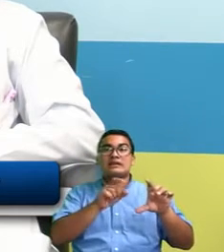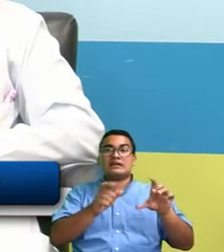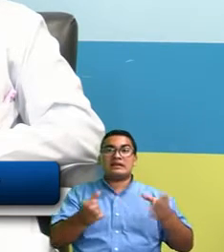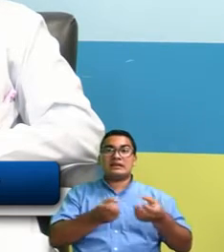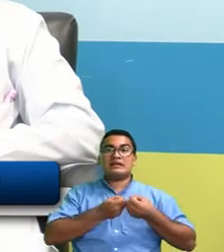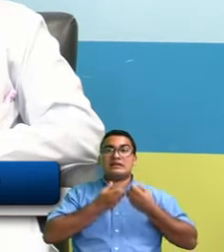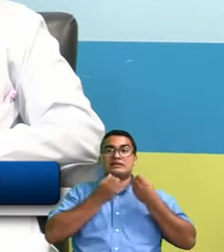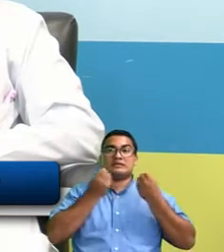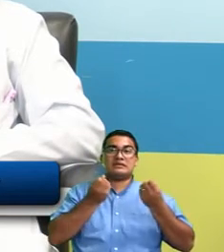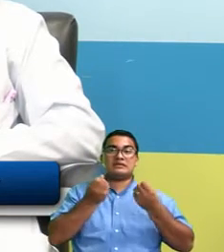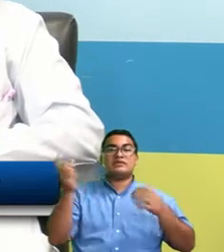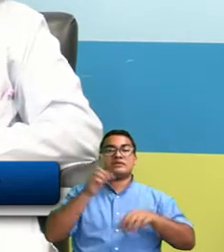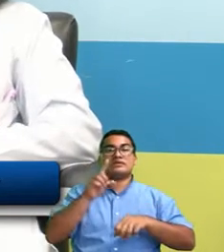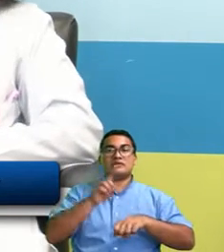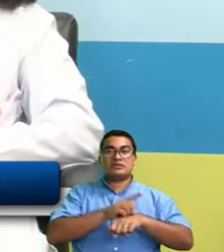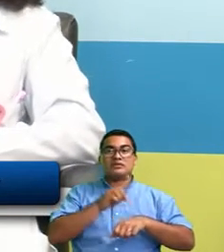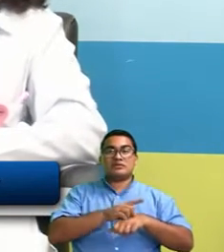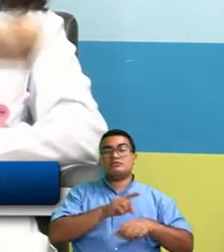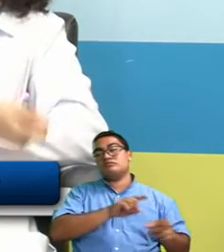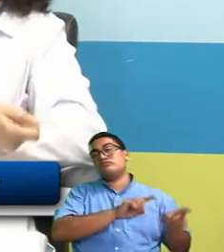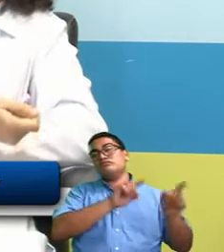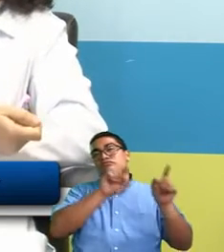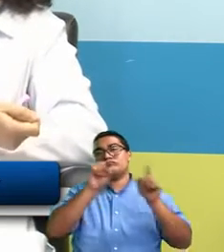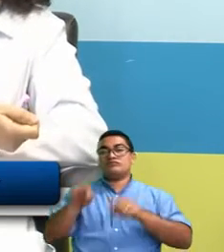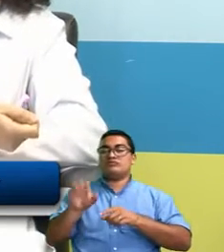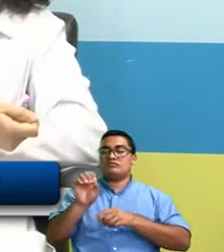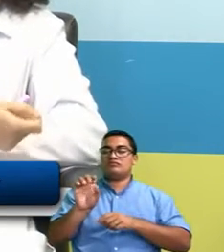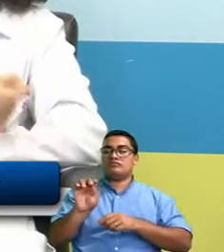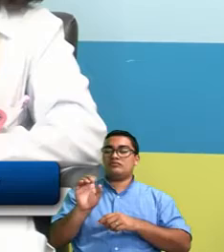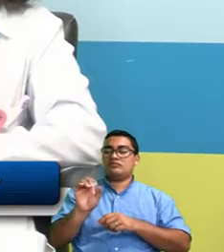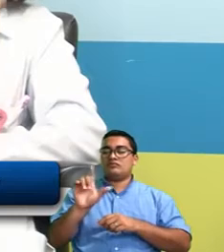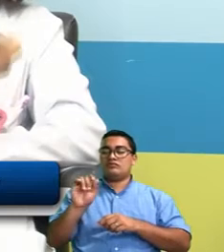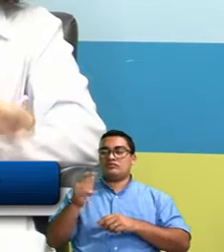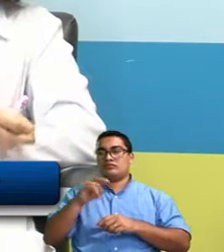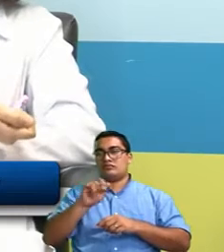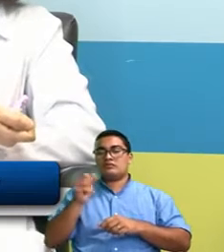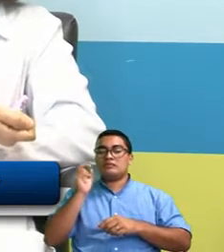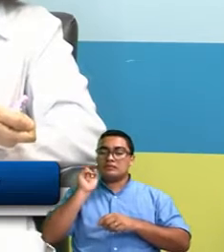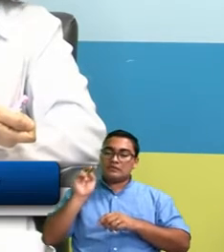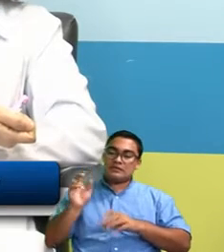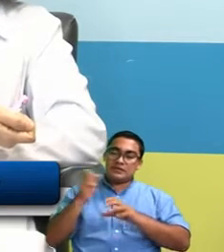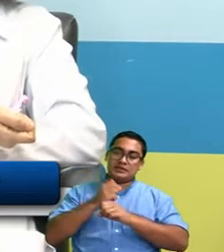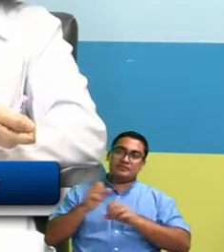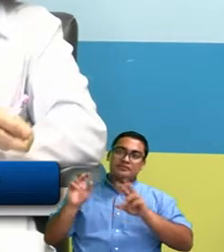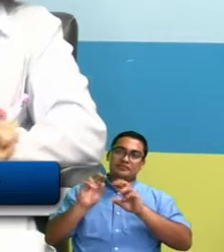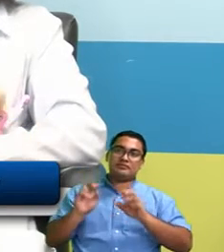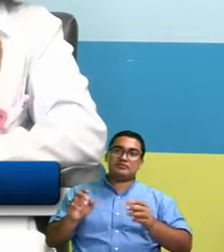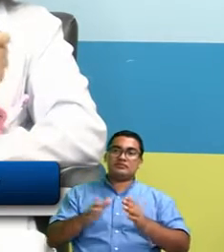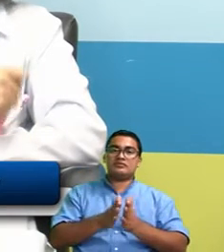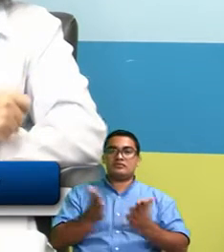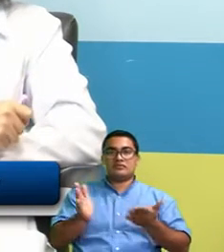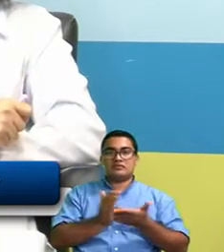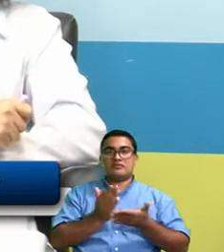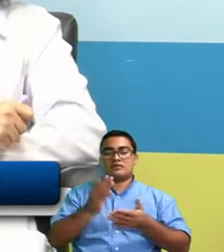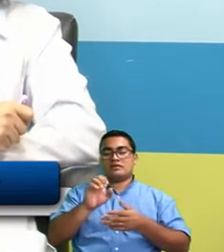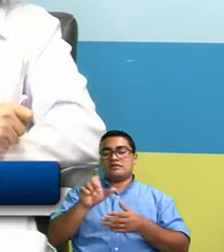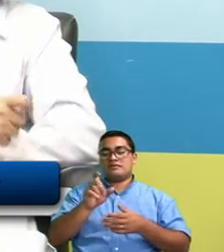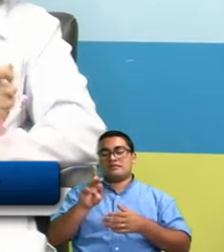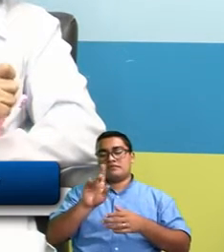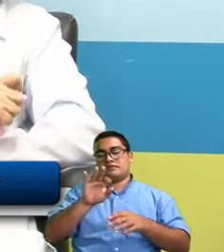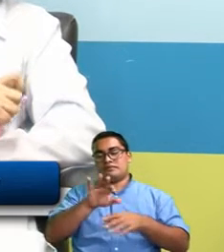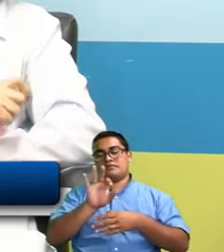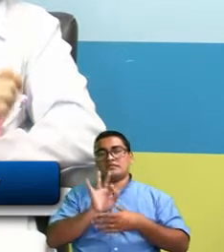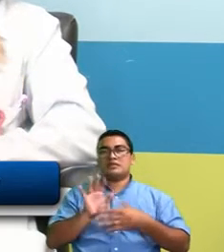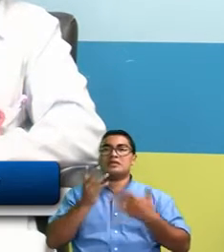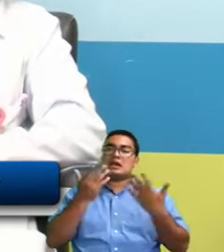entonces el médico de la emergencia la lleva directamente a oncología para que se le haga en ese momento su expediente y se valora con el oncólogo. Y ya